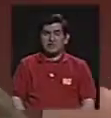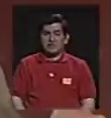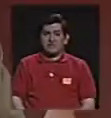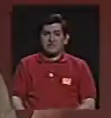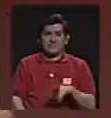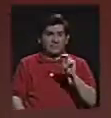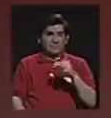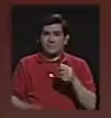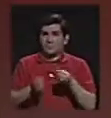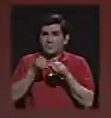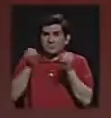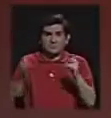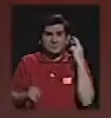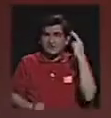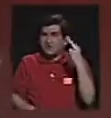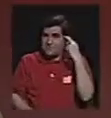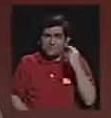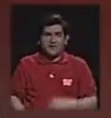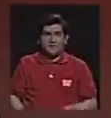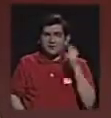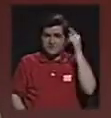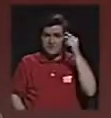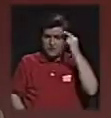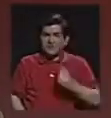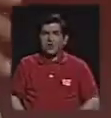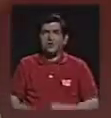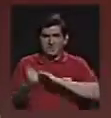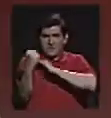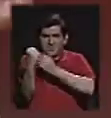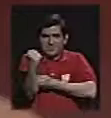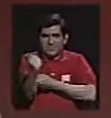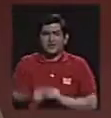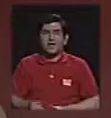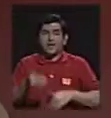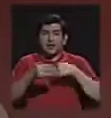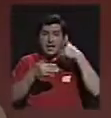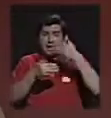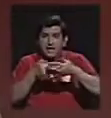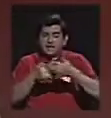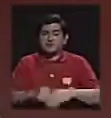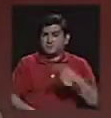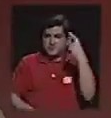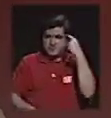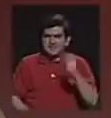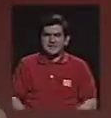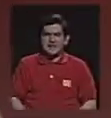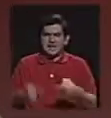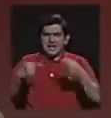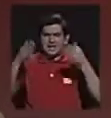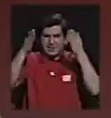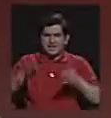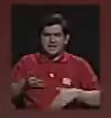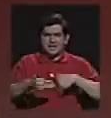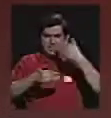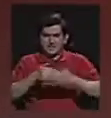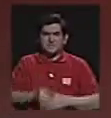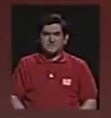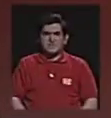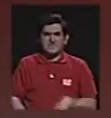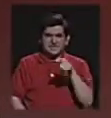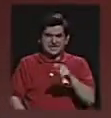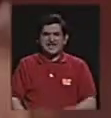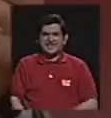no es en vano, ¿verdad? Mientras que la oposición, sobre todo después del desmantelamiento, el derrumbe de la Unidad Social